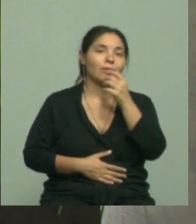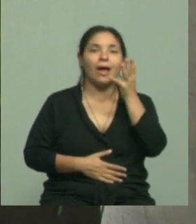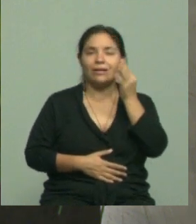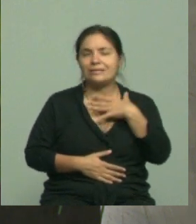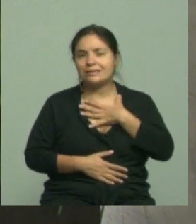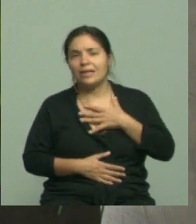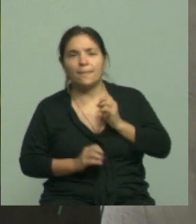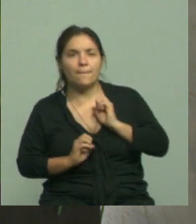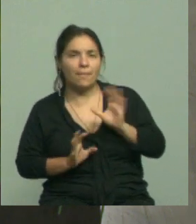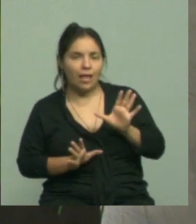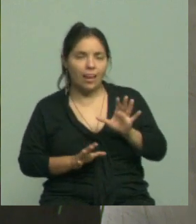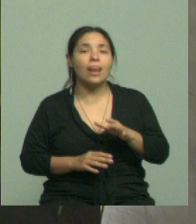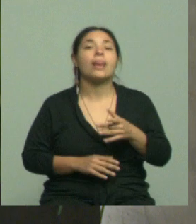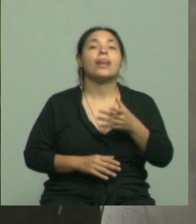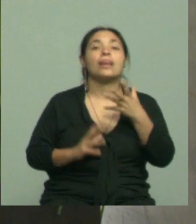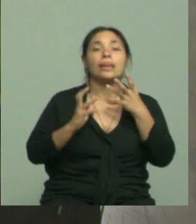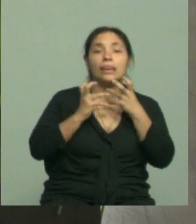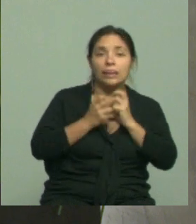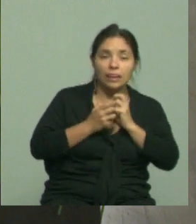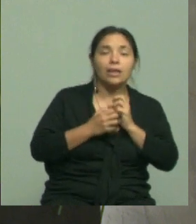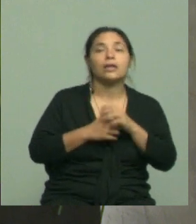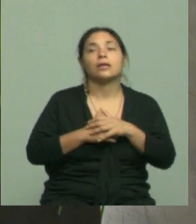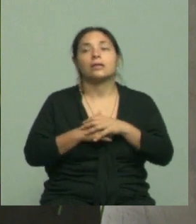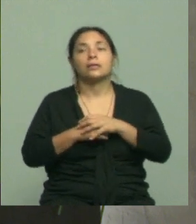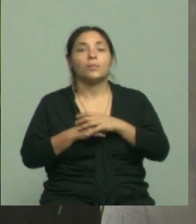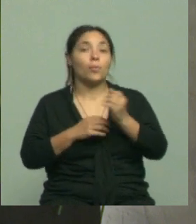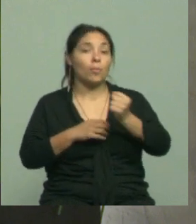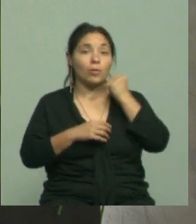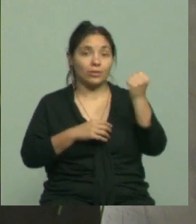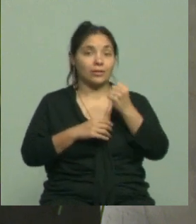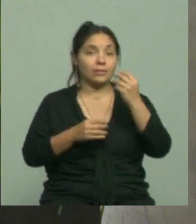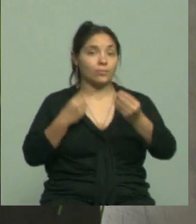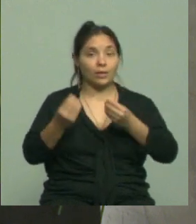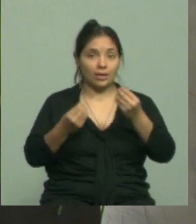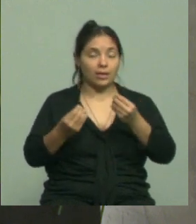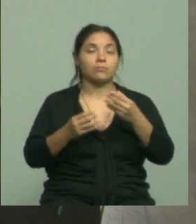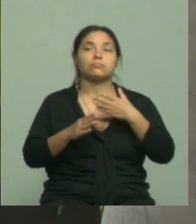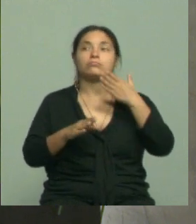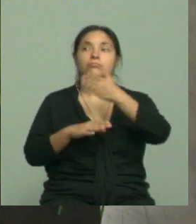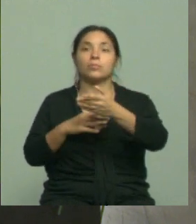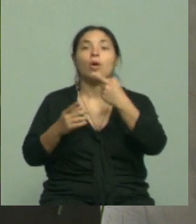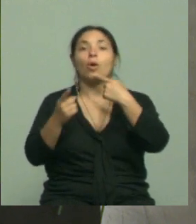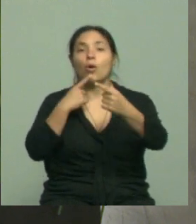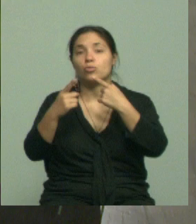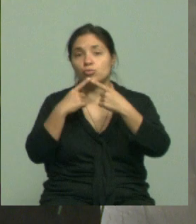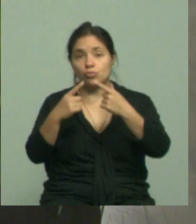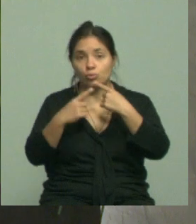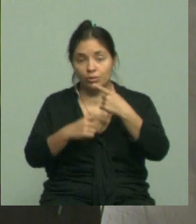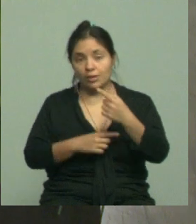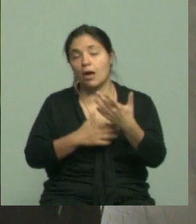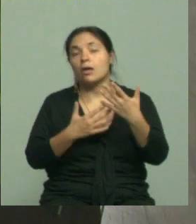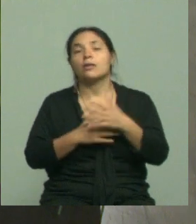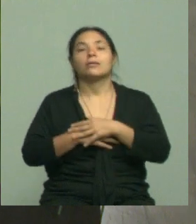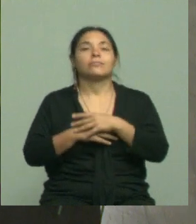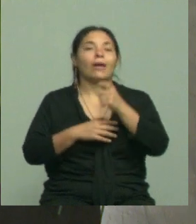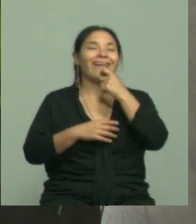puede afectar nuestras cuerdas vocales, por ahí es el momento o el disparador para ir a hacer una consulta. Digo, es importante tener en cuenta que no hace